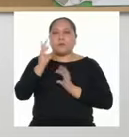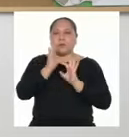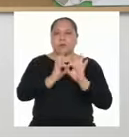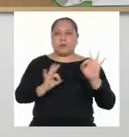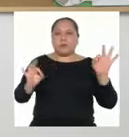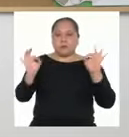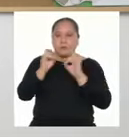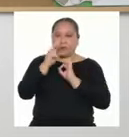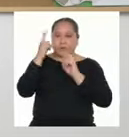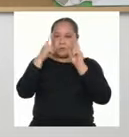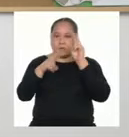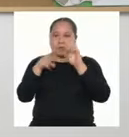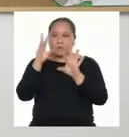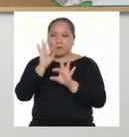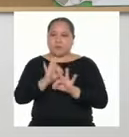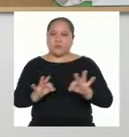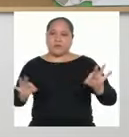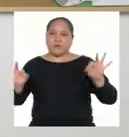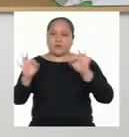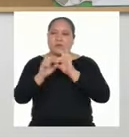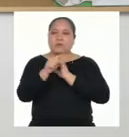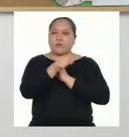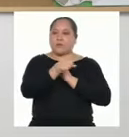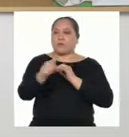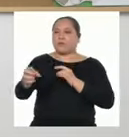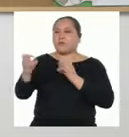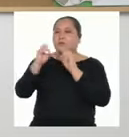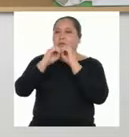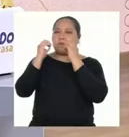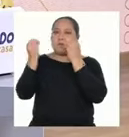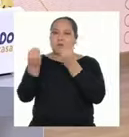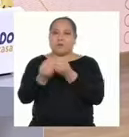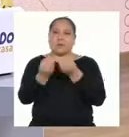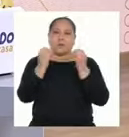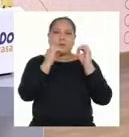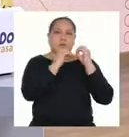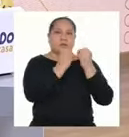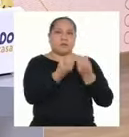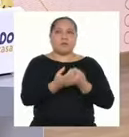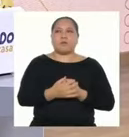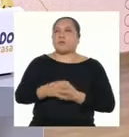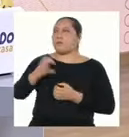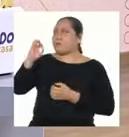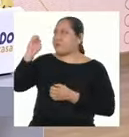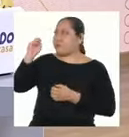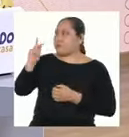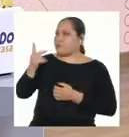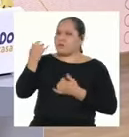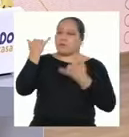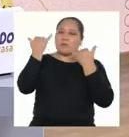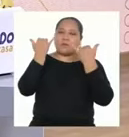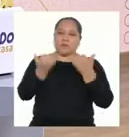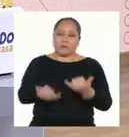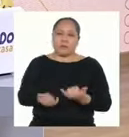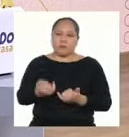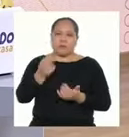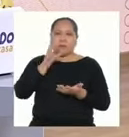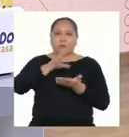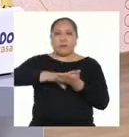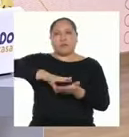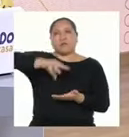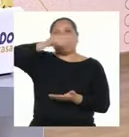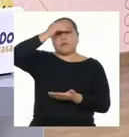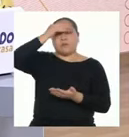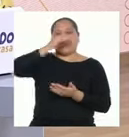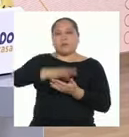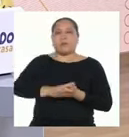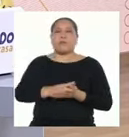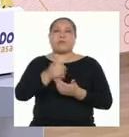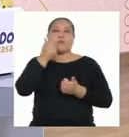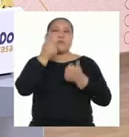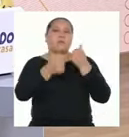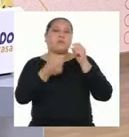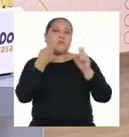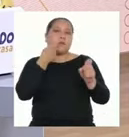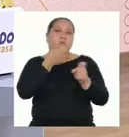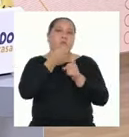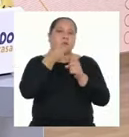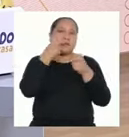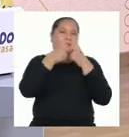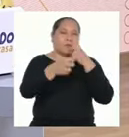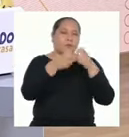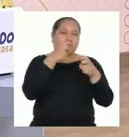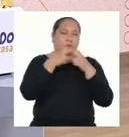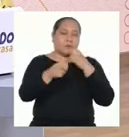ver la relevancia del papel de estas entidades. Bien, el día de hoy hemos aprendido sobre las consecuencias de